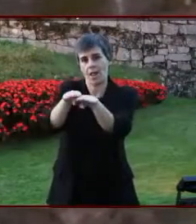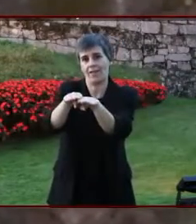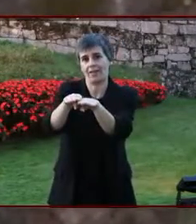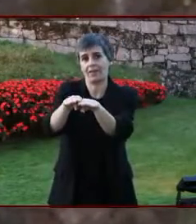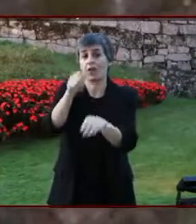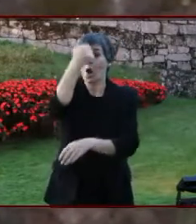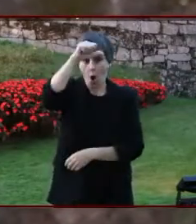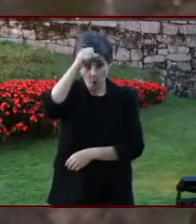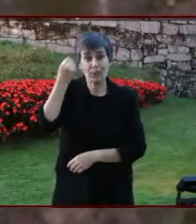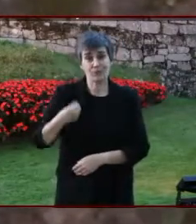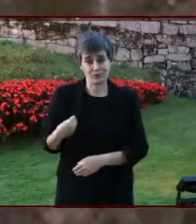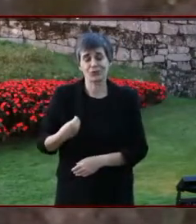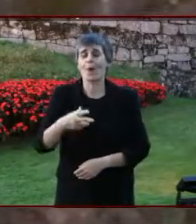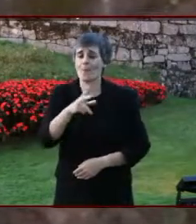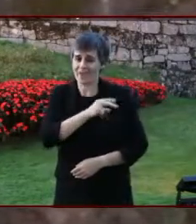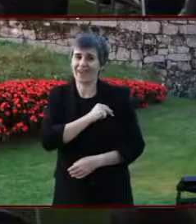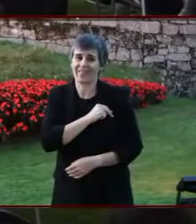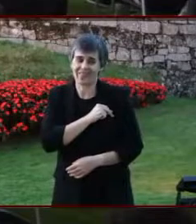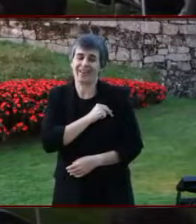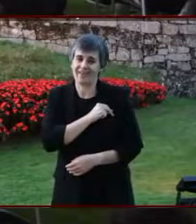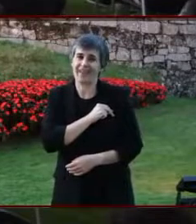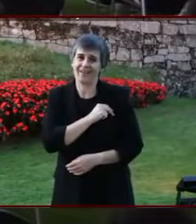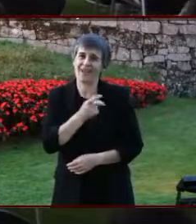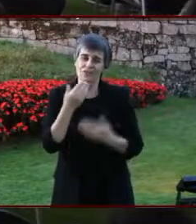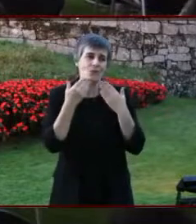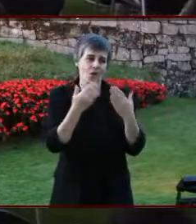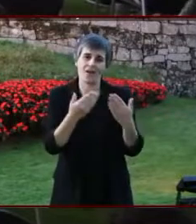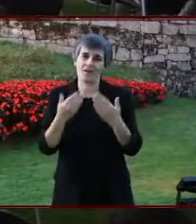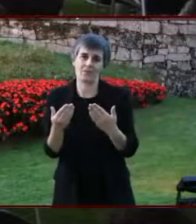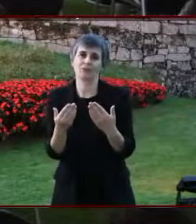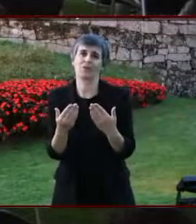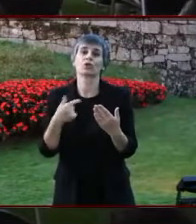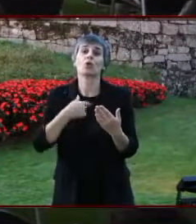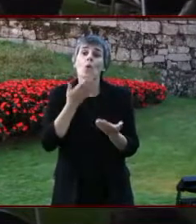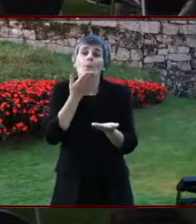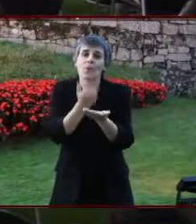vos pido un aplauso para Javier Abreu e toda a súa equipa.